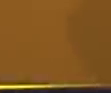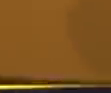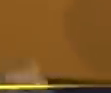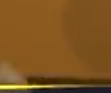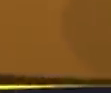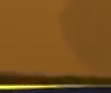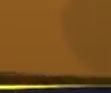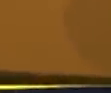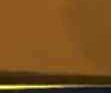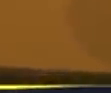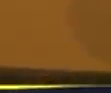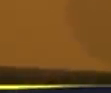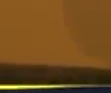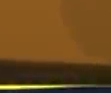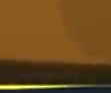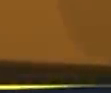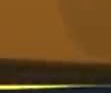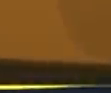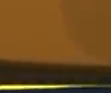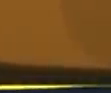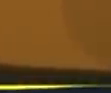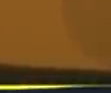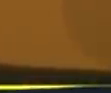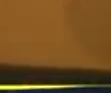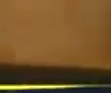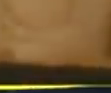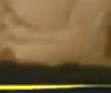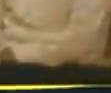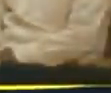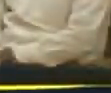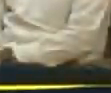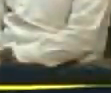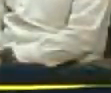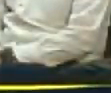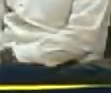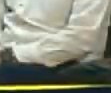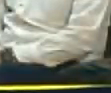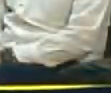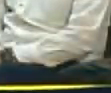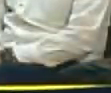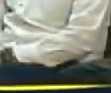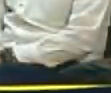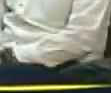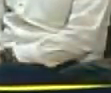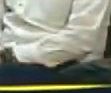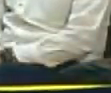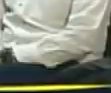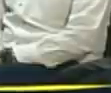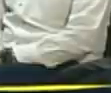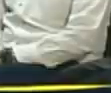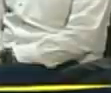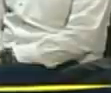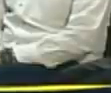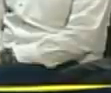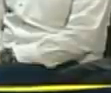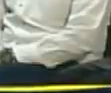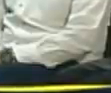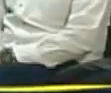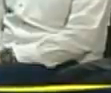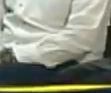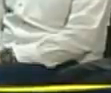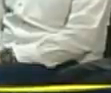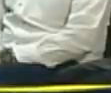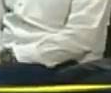nuestro gobernador Víctor Cla, a todo el equipo de la Gran Misión Vivienda Venezuela por este logro, por este sueño hecho